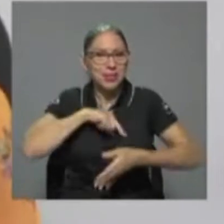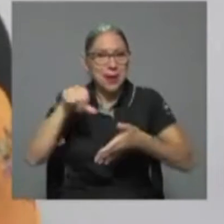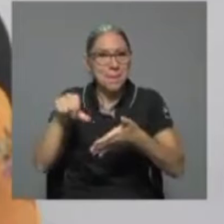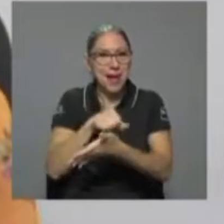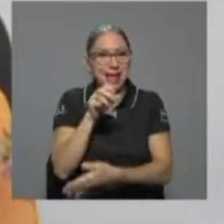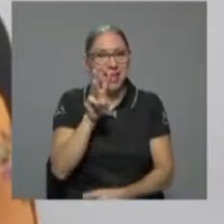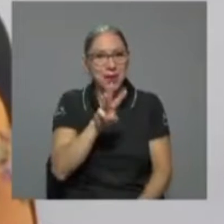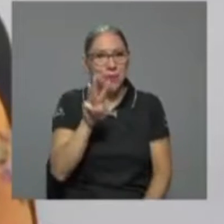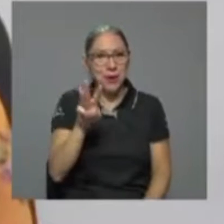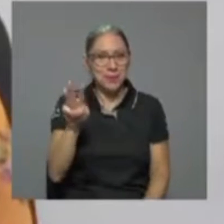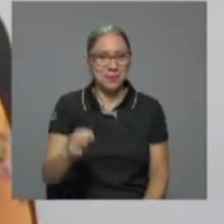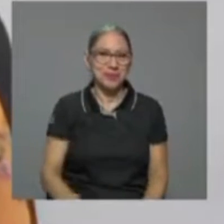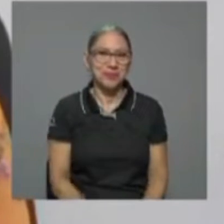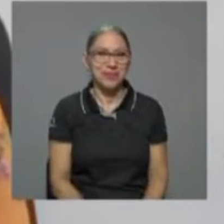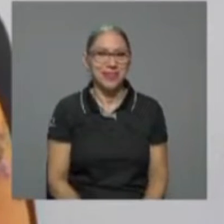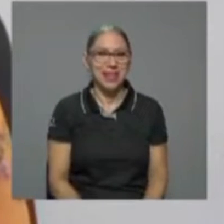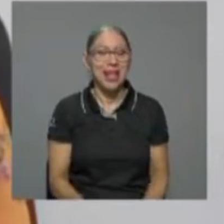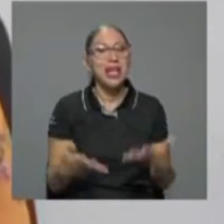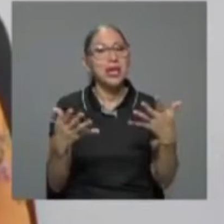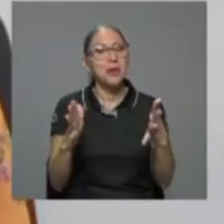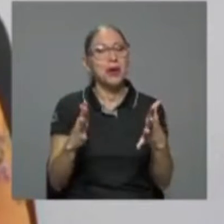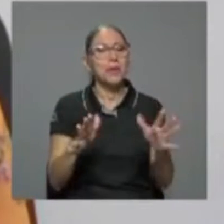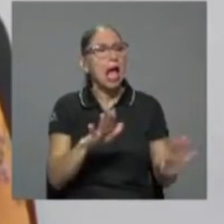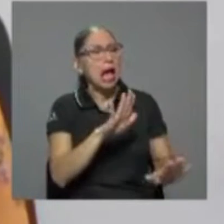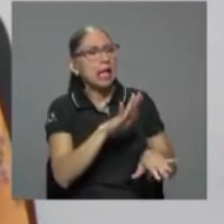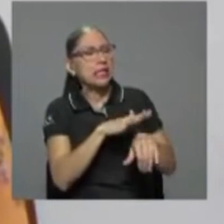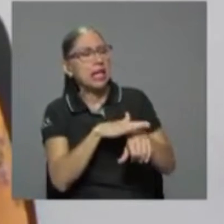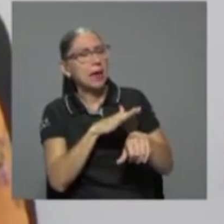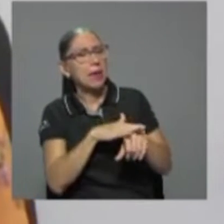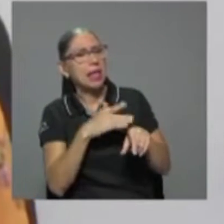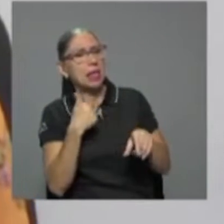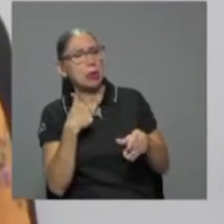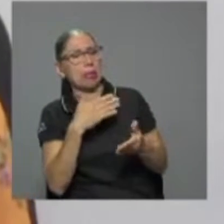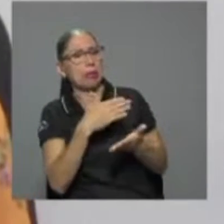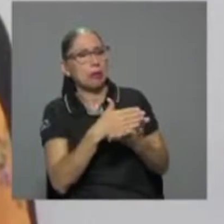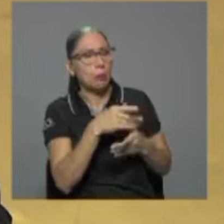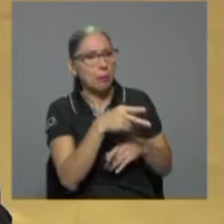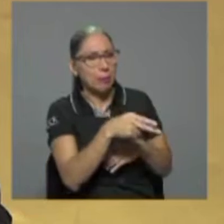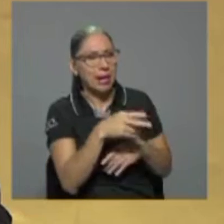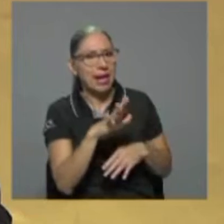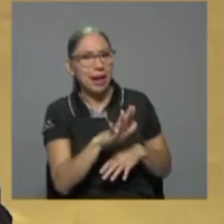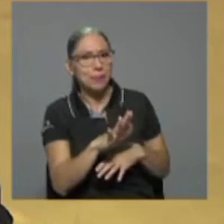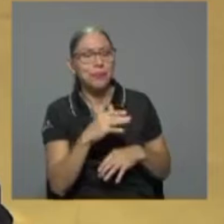bueno, ante la pregunta. Perdón, que déjeme usted... interrumpirla ahí, doña Yulisa.